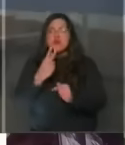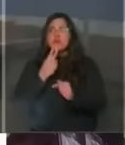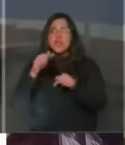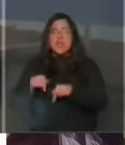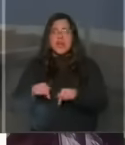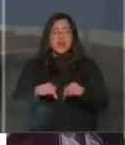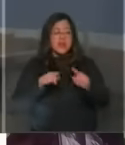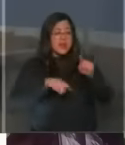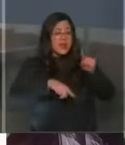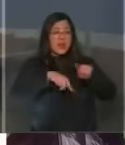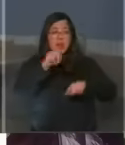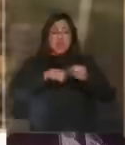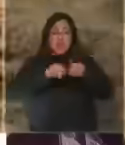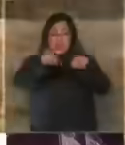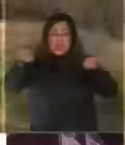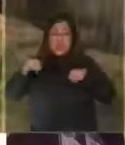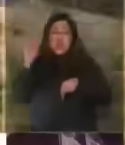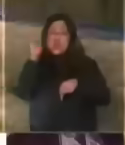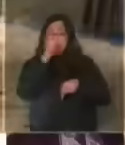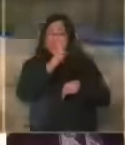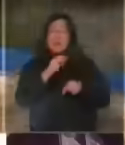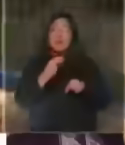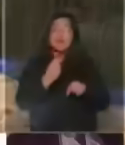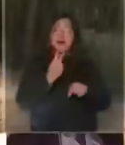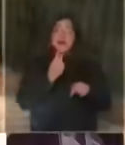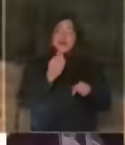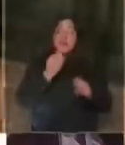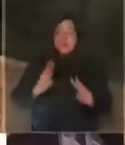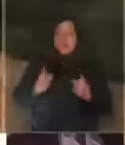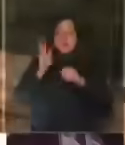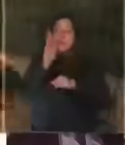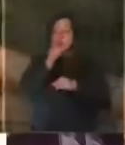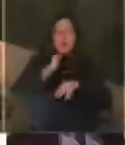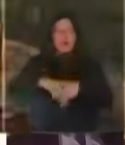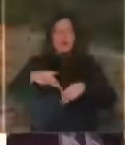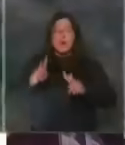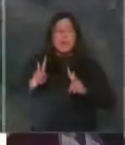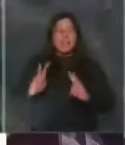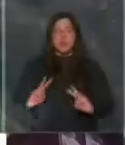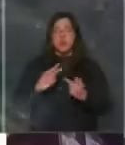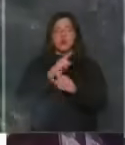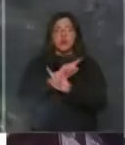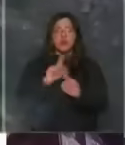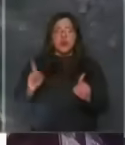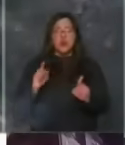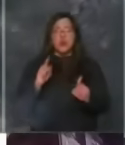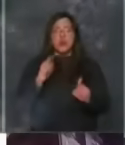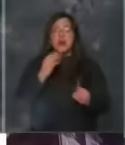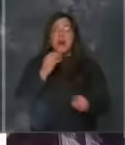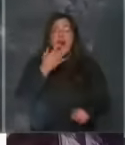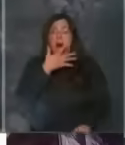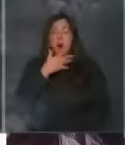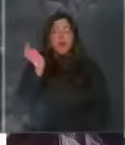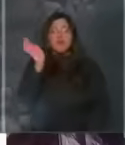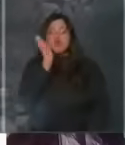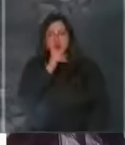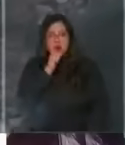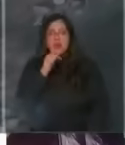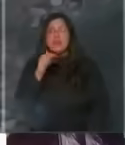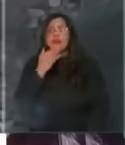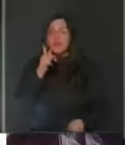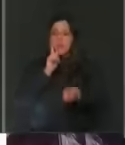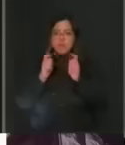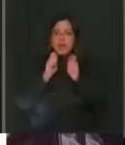difíciles de habitar y urbanizar no cuentan con permisos de edificación tampoco tienen agua y se exponen a graves